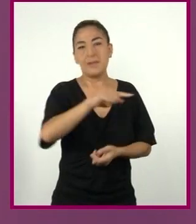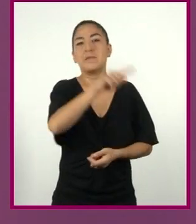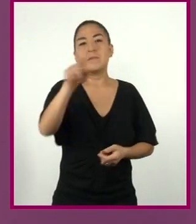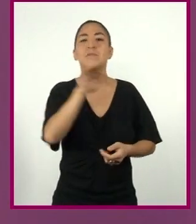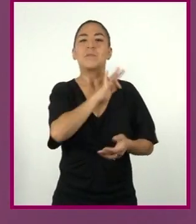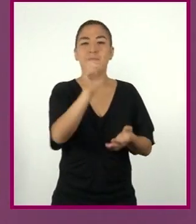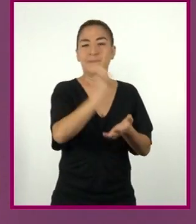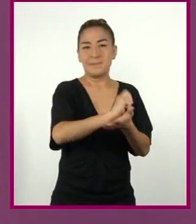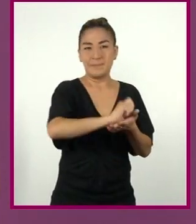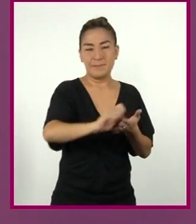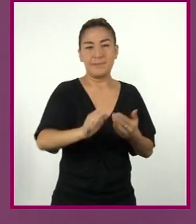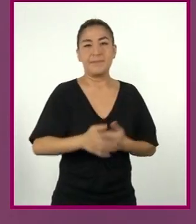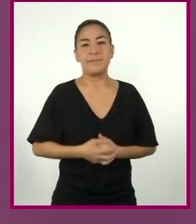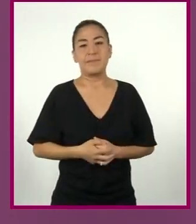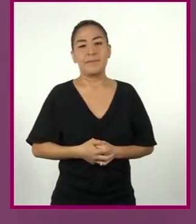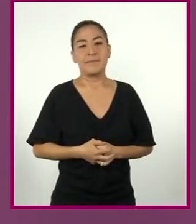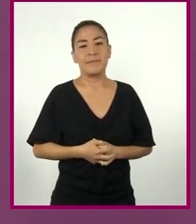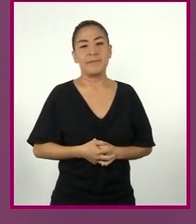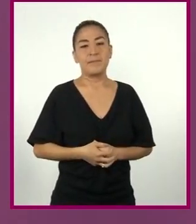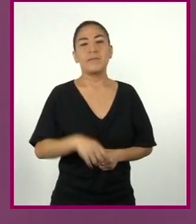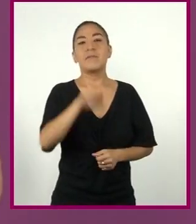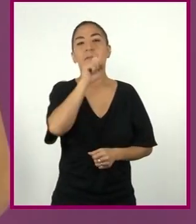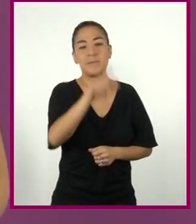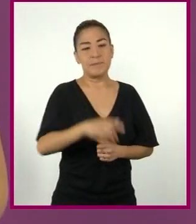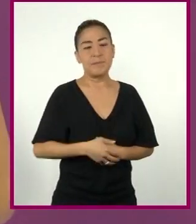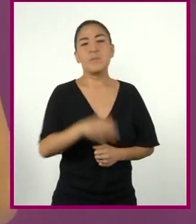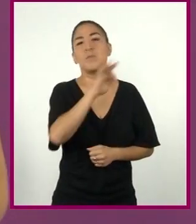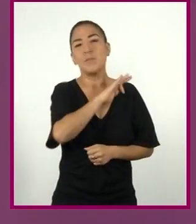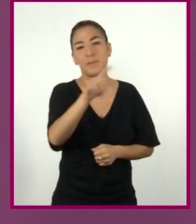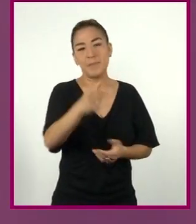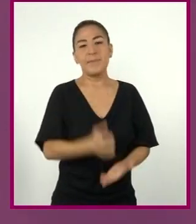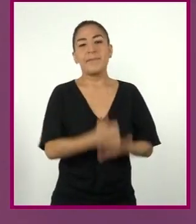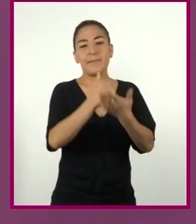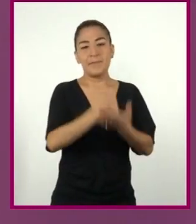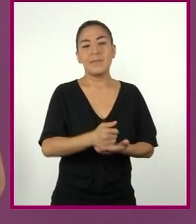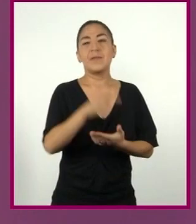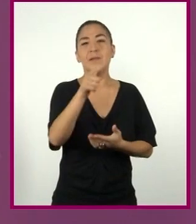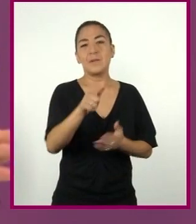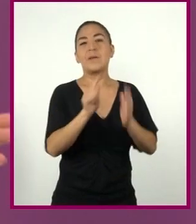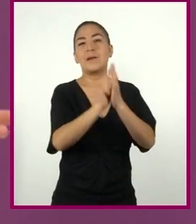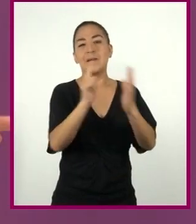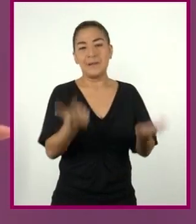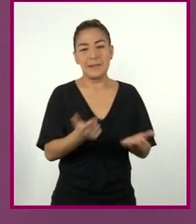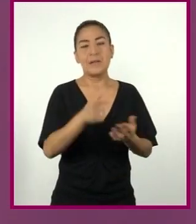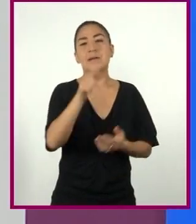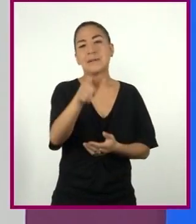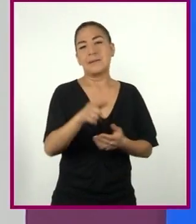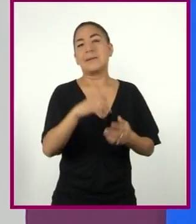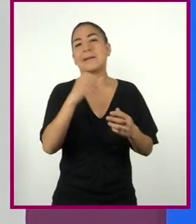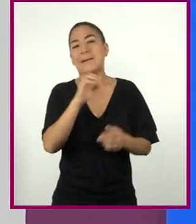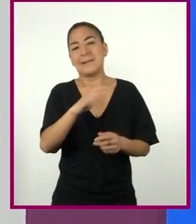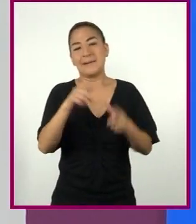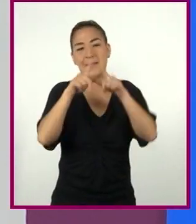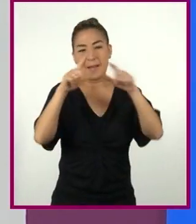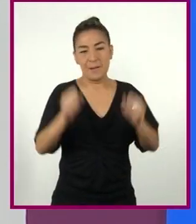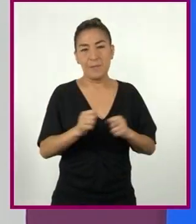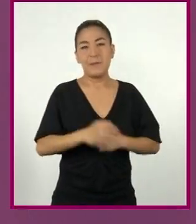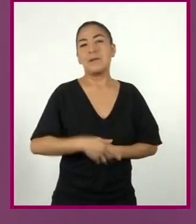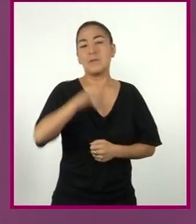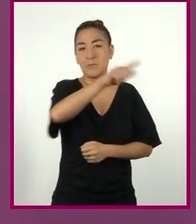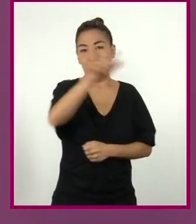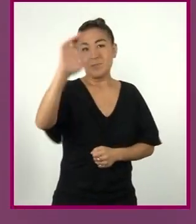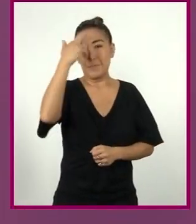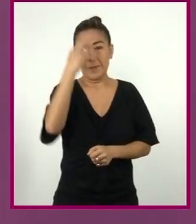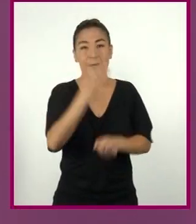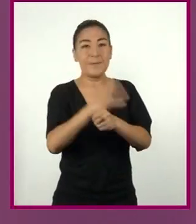puedan tomar notas. También podría ayudarles tener a la mano su libro de texto. Recuerden que todo lo